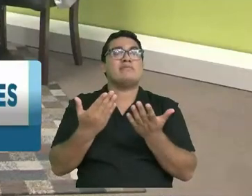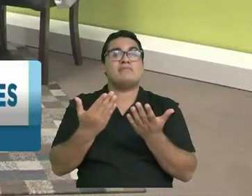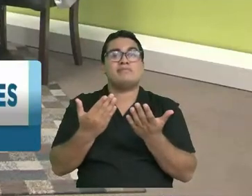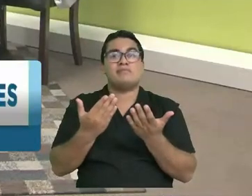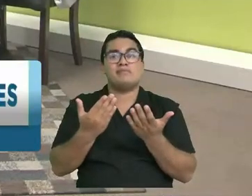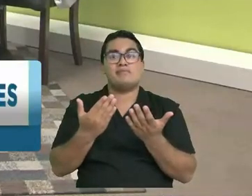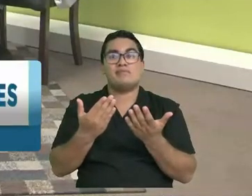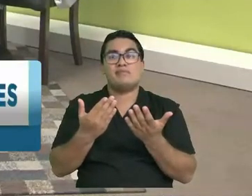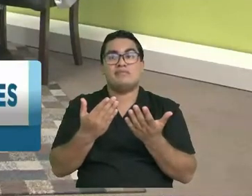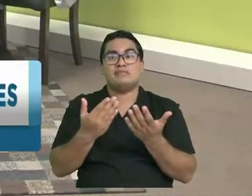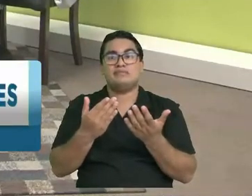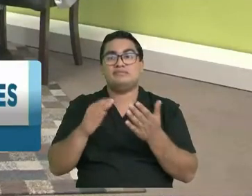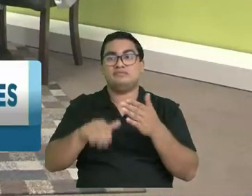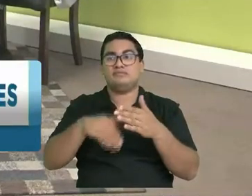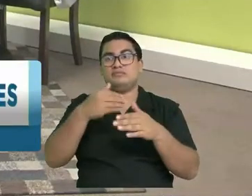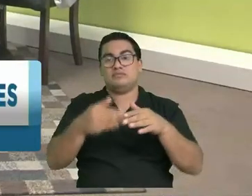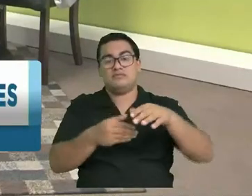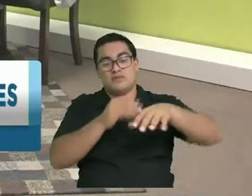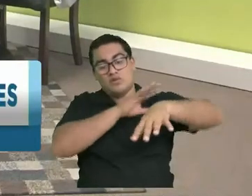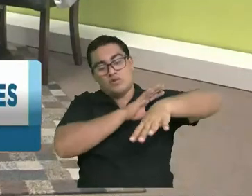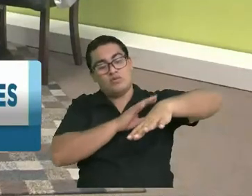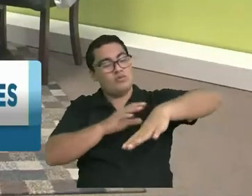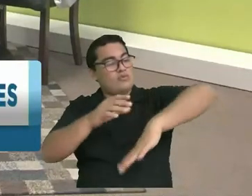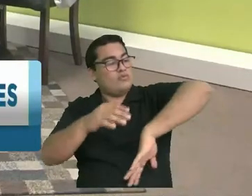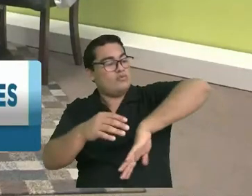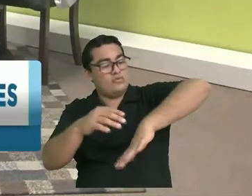y después pasa al centro del tobillo.